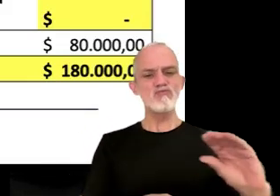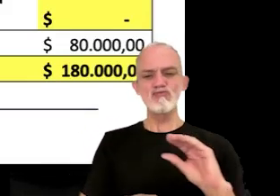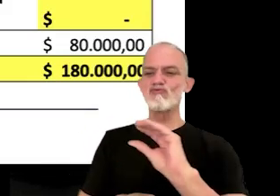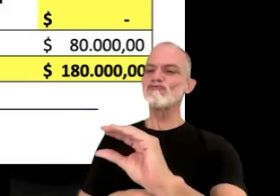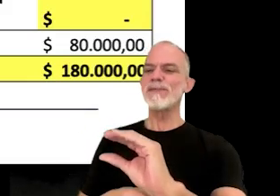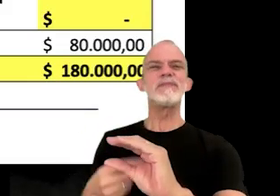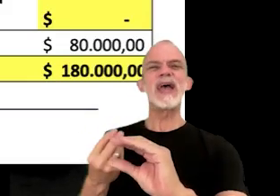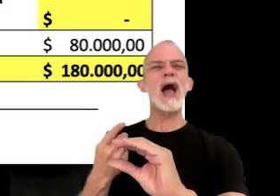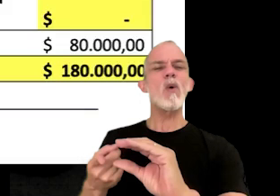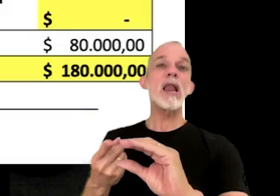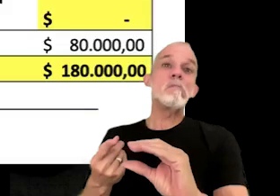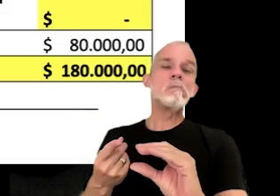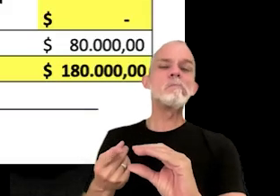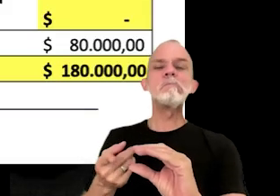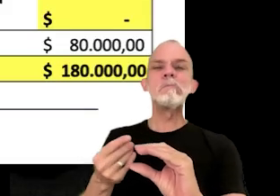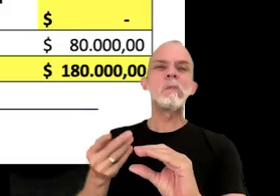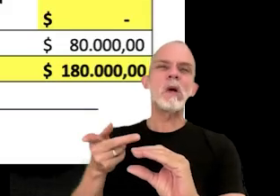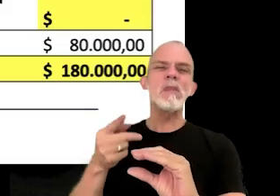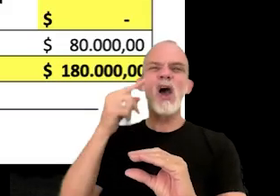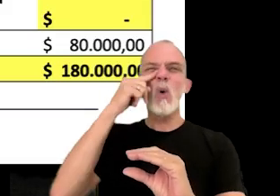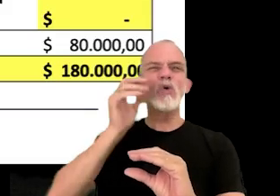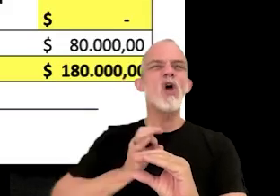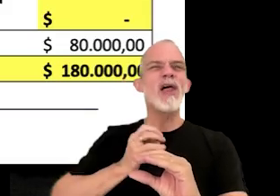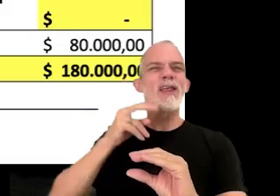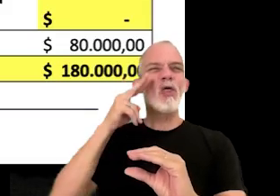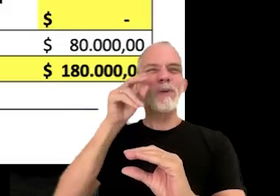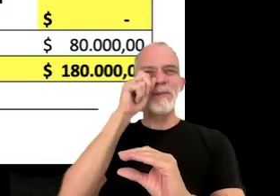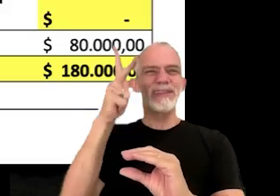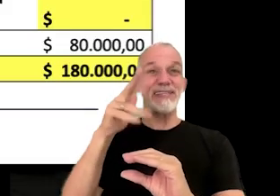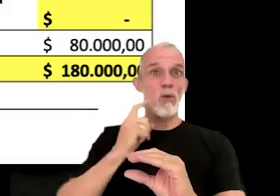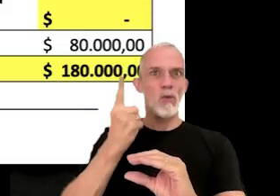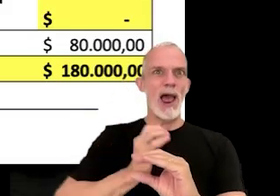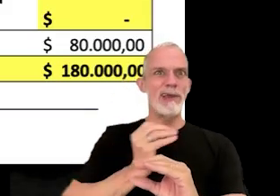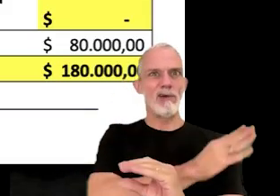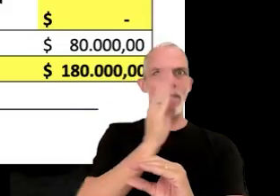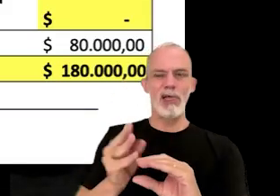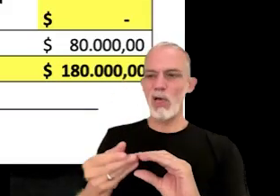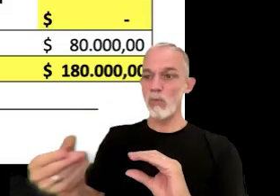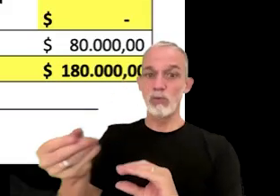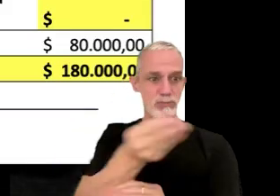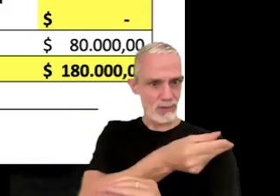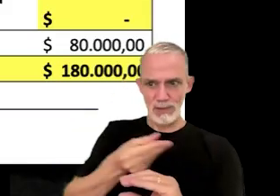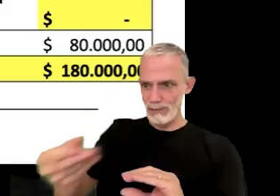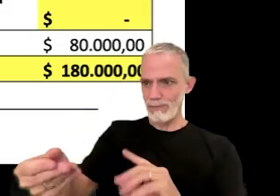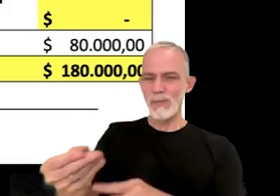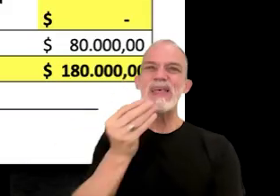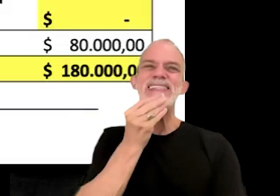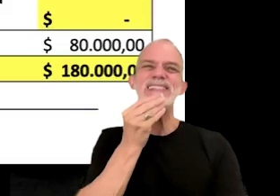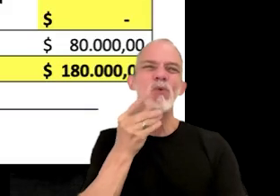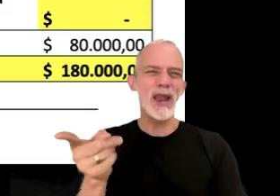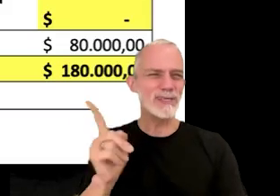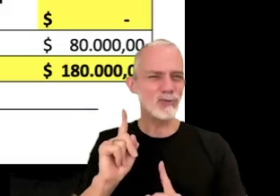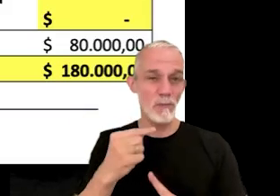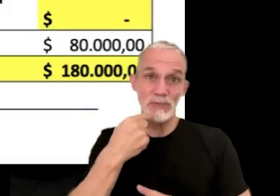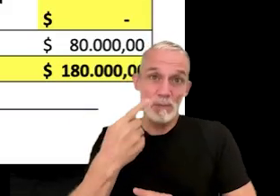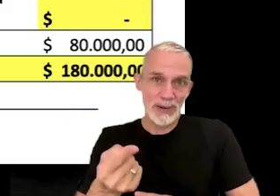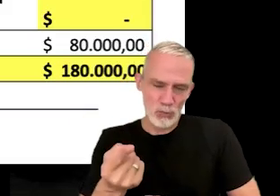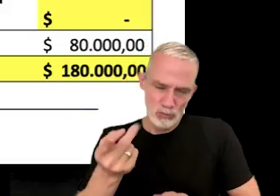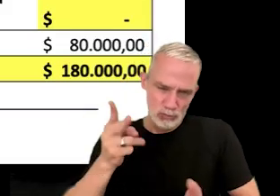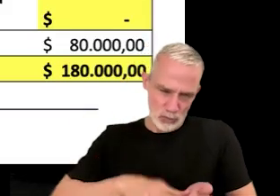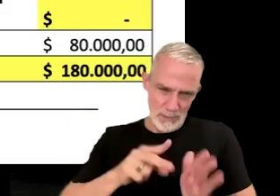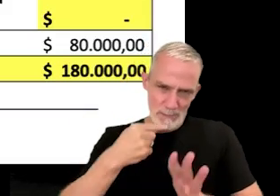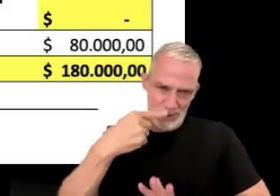reimpútemelo a junio del 2023, ¿no? Entonces ahí la simulación, la pregunta es